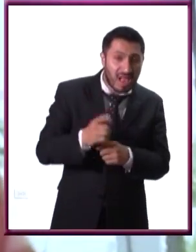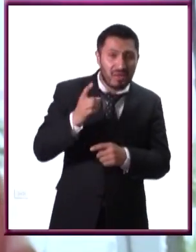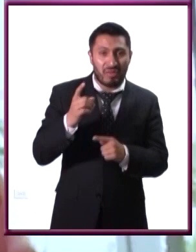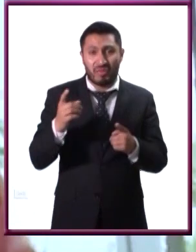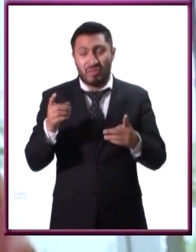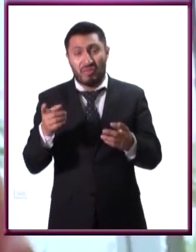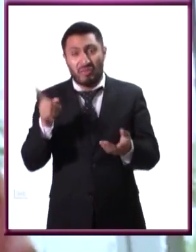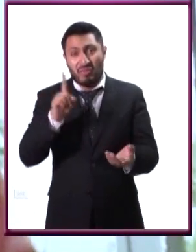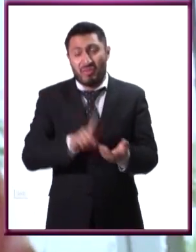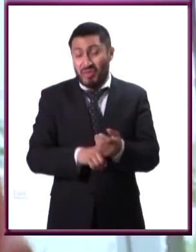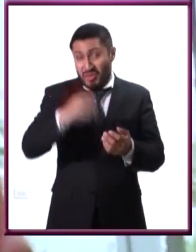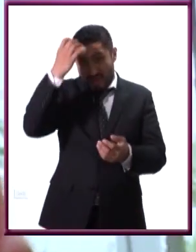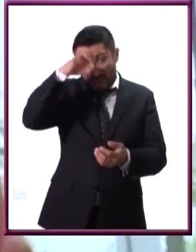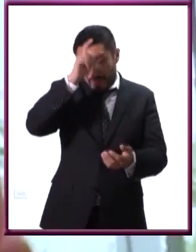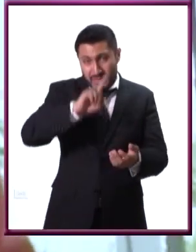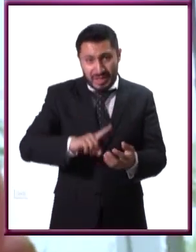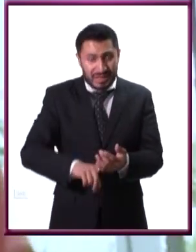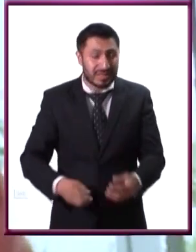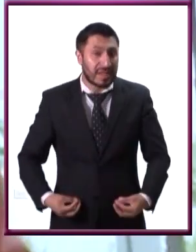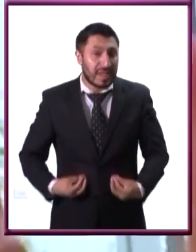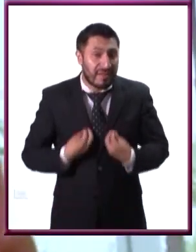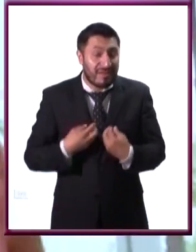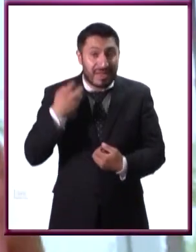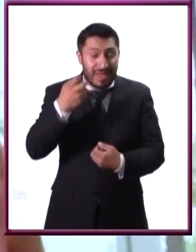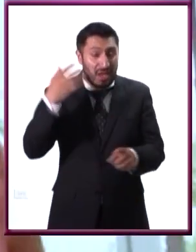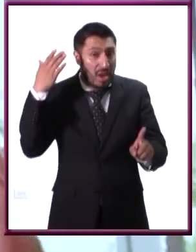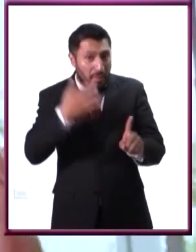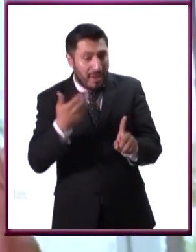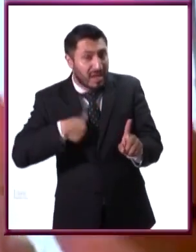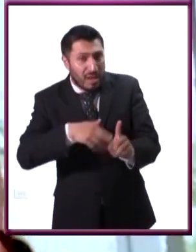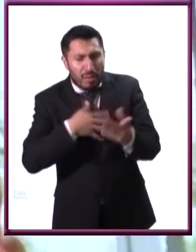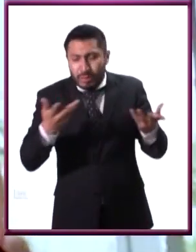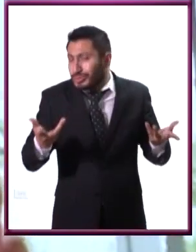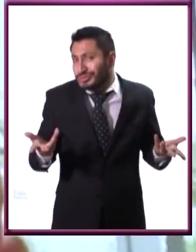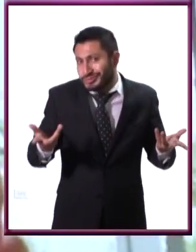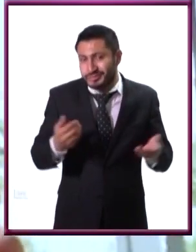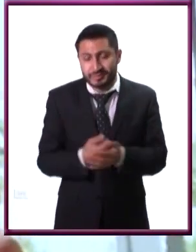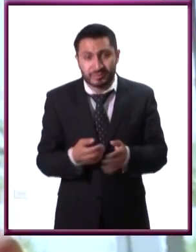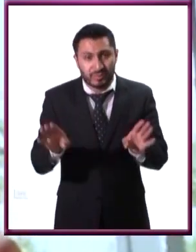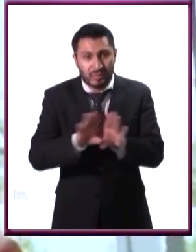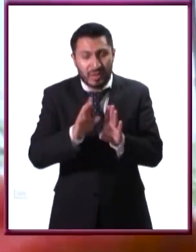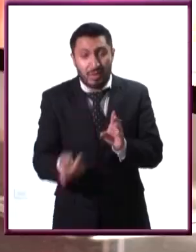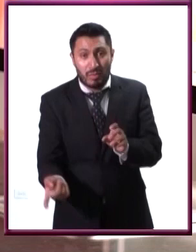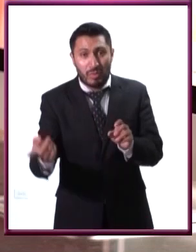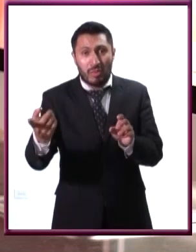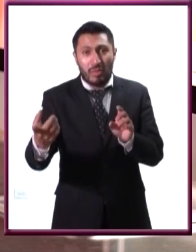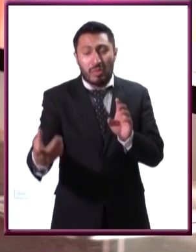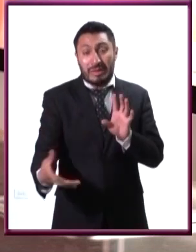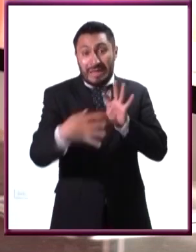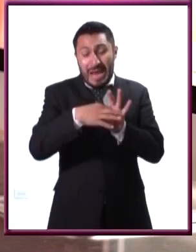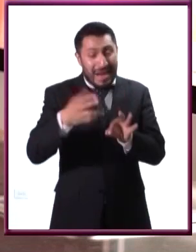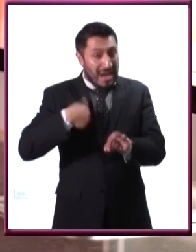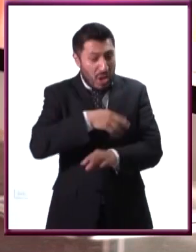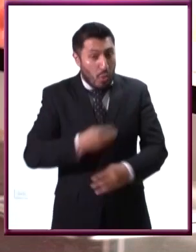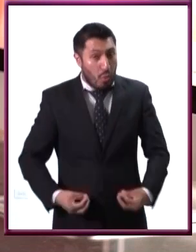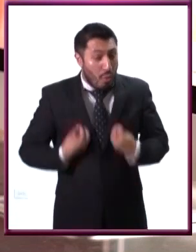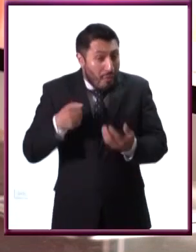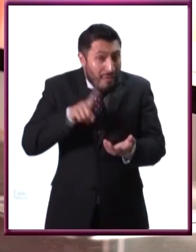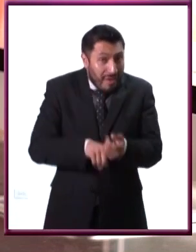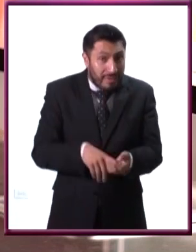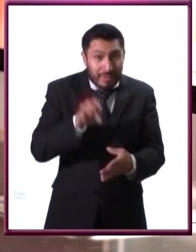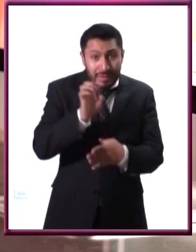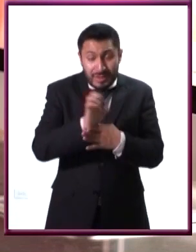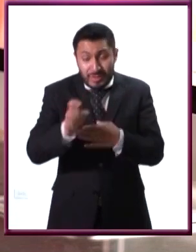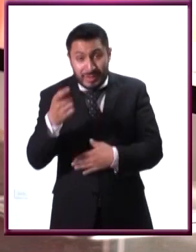búsquedas existenciales y vivenciales, porque es lo que buscamos cuando leemos, las cosas que involucra nuestra existencia. Entonces ese es